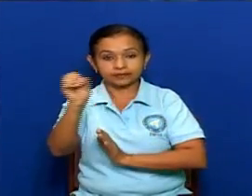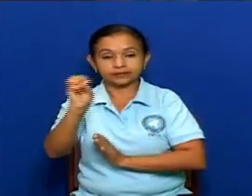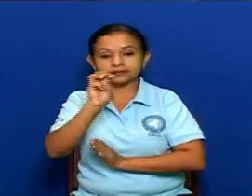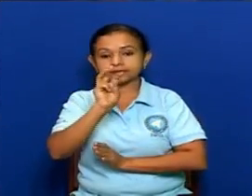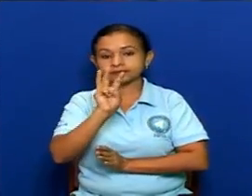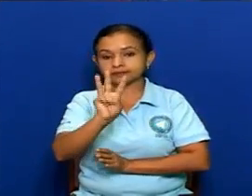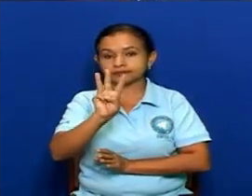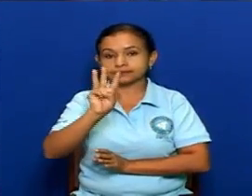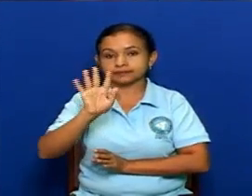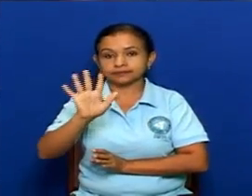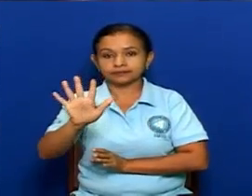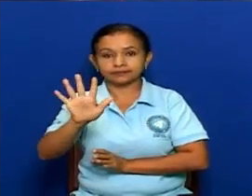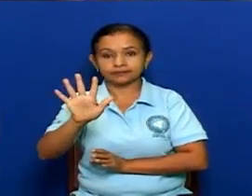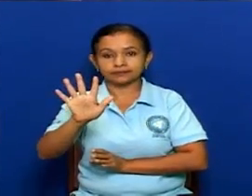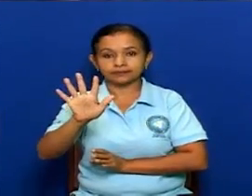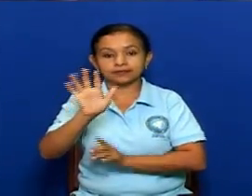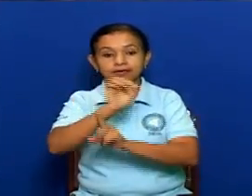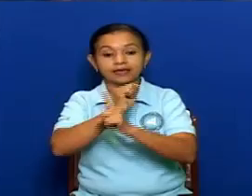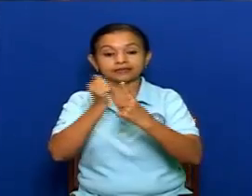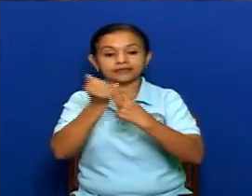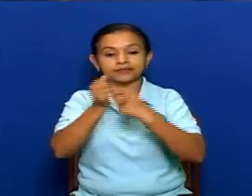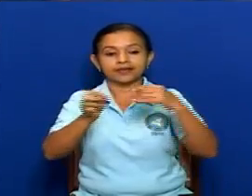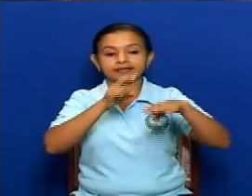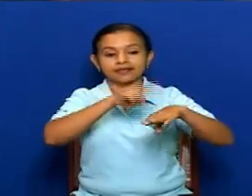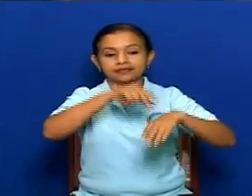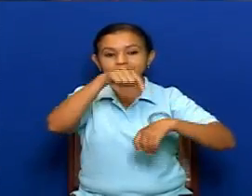14.635 están en la Asamblea Nacional.